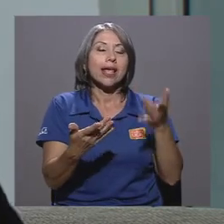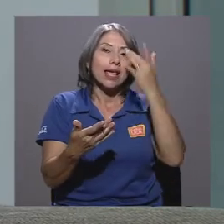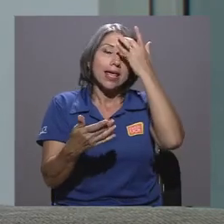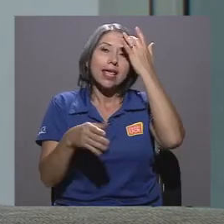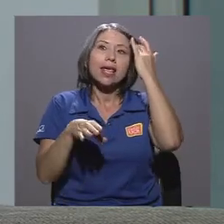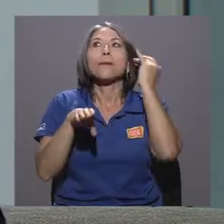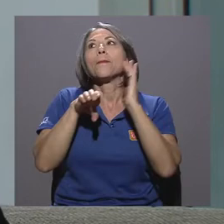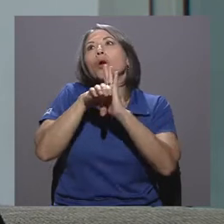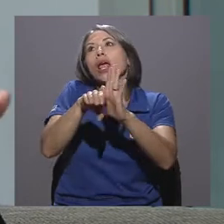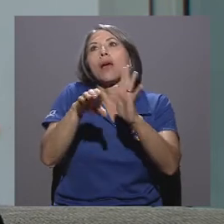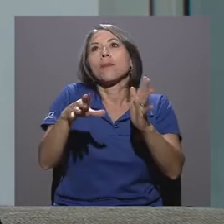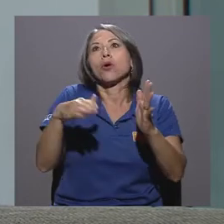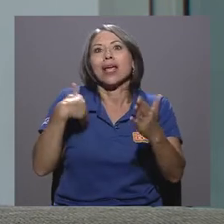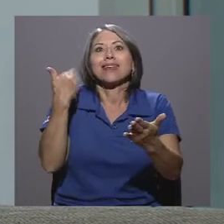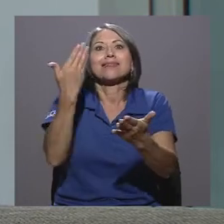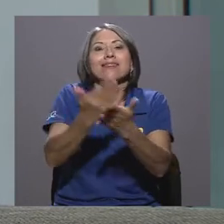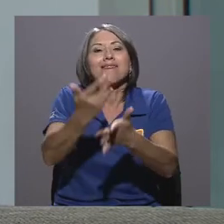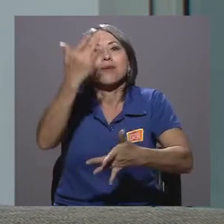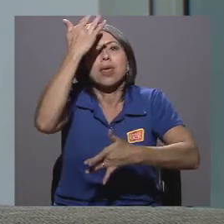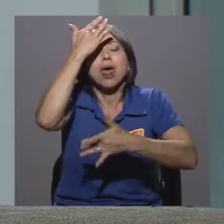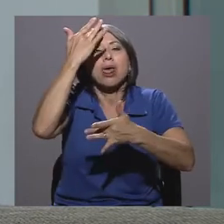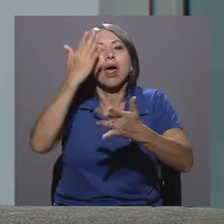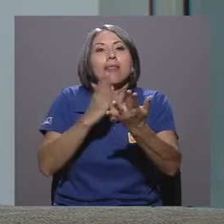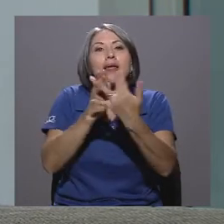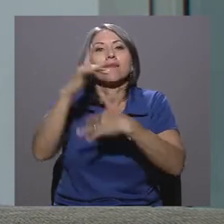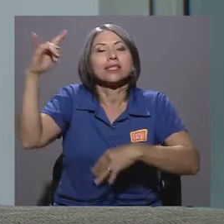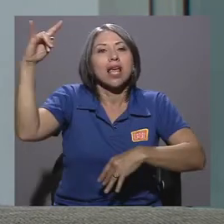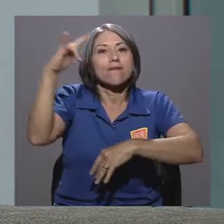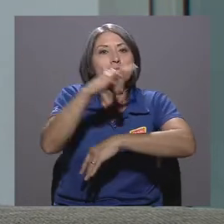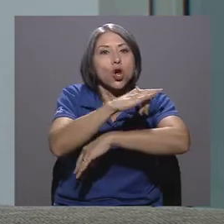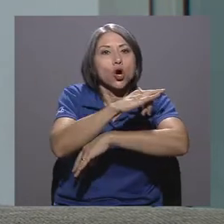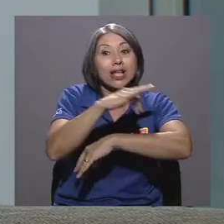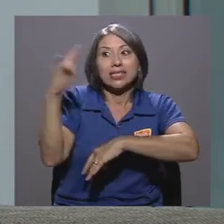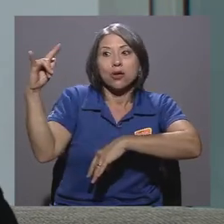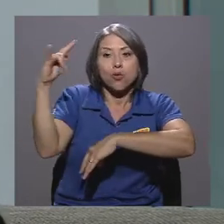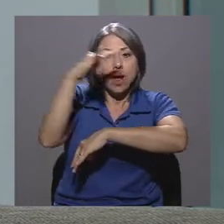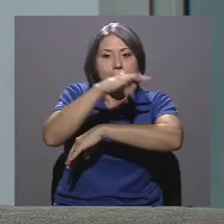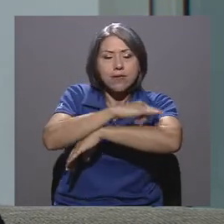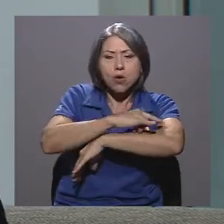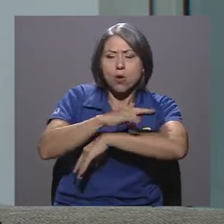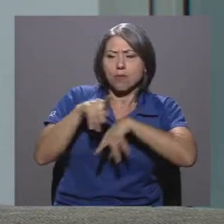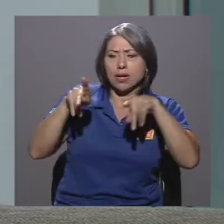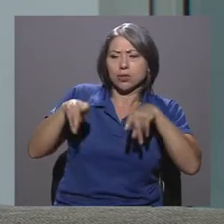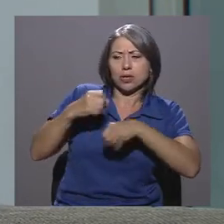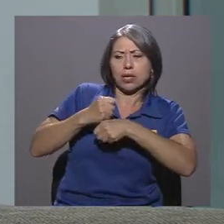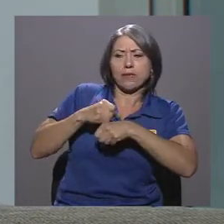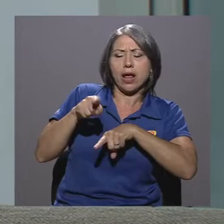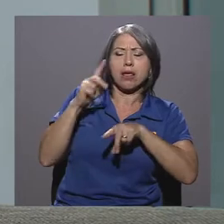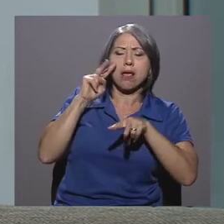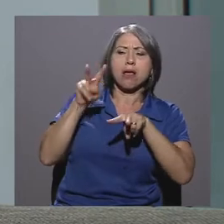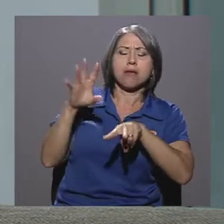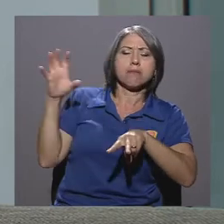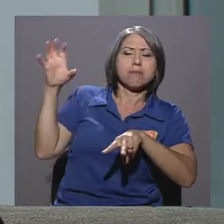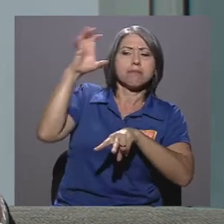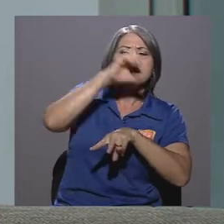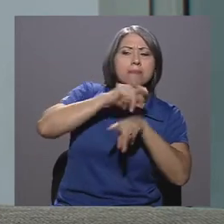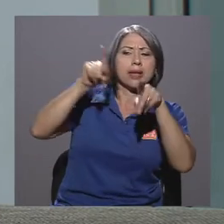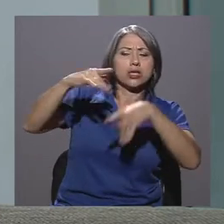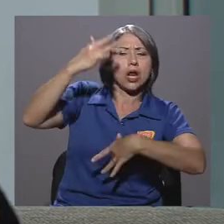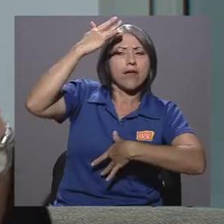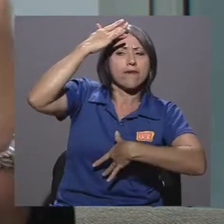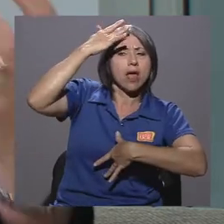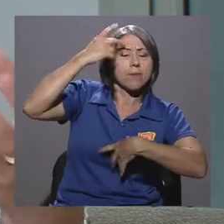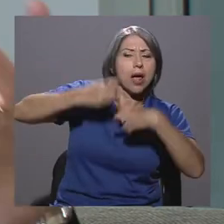por avión. Entonces, si la tripulación detecta a una persona que viene con sintomatología respiratoria, bien le